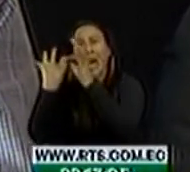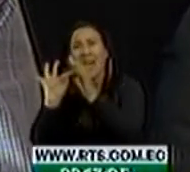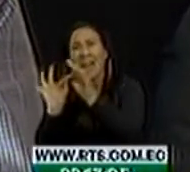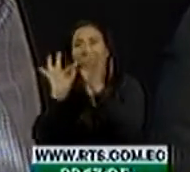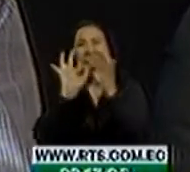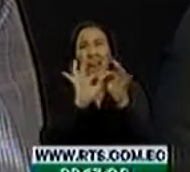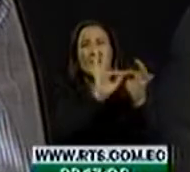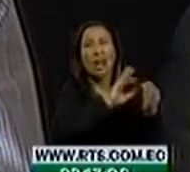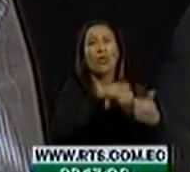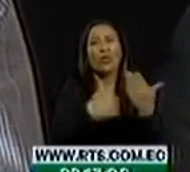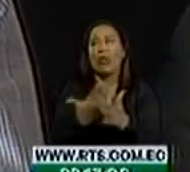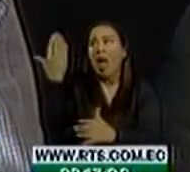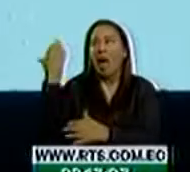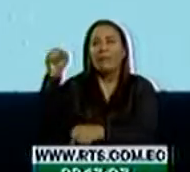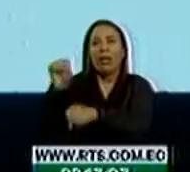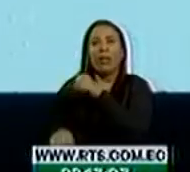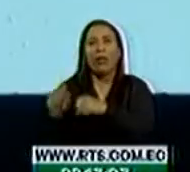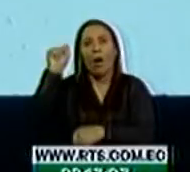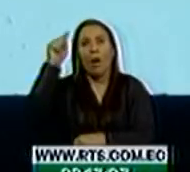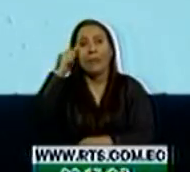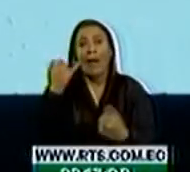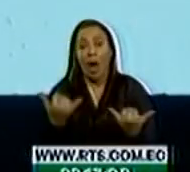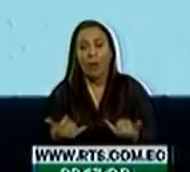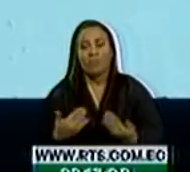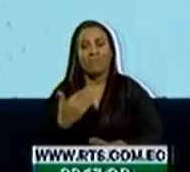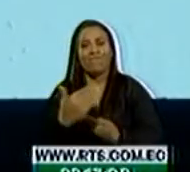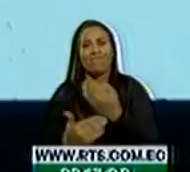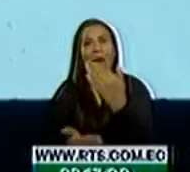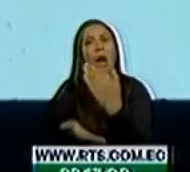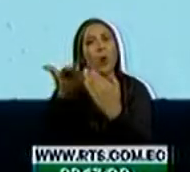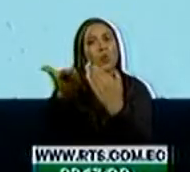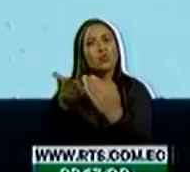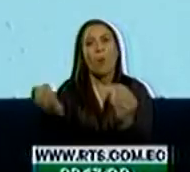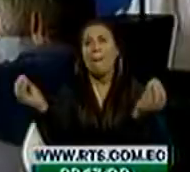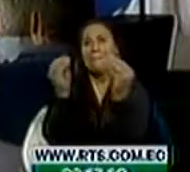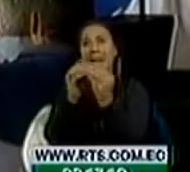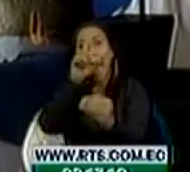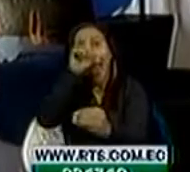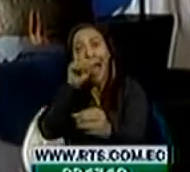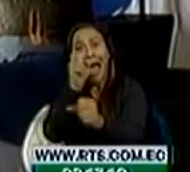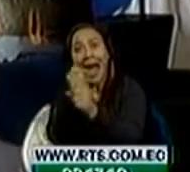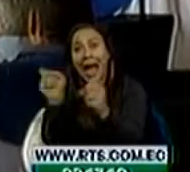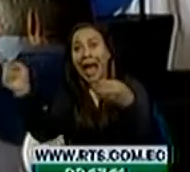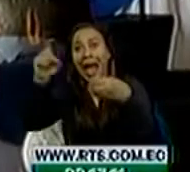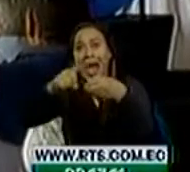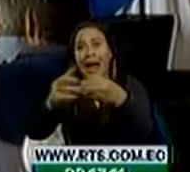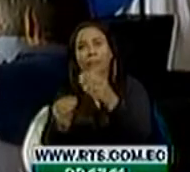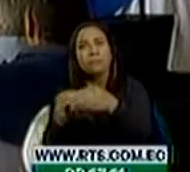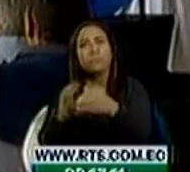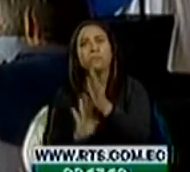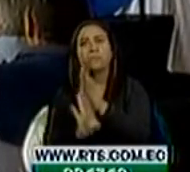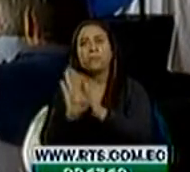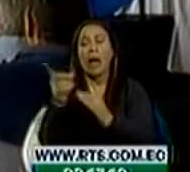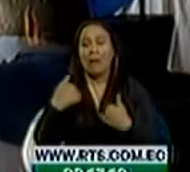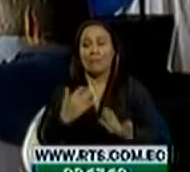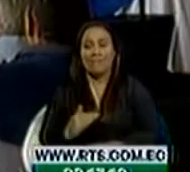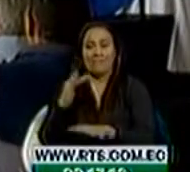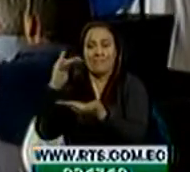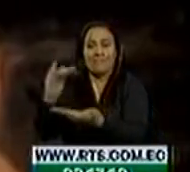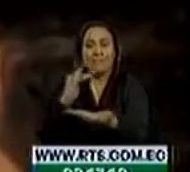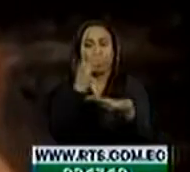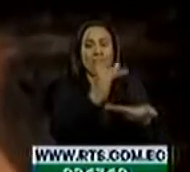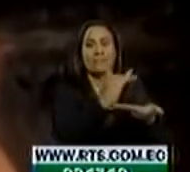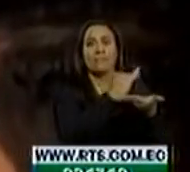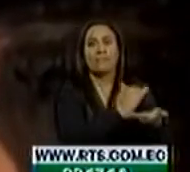todo lo que nos dejaron dañando. El programa Construimos Empleo y Prosperidad es un portafolio de créditos que entrega el gobierno